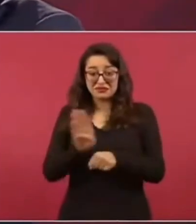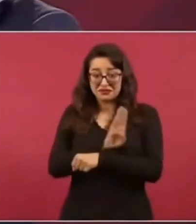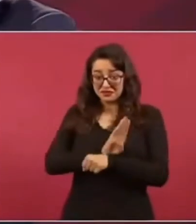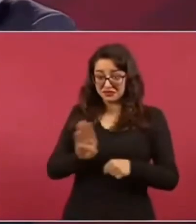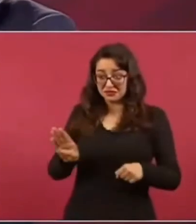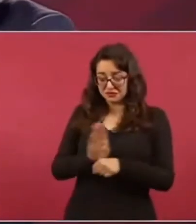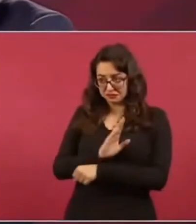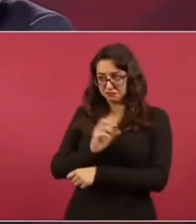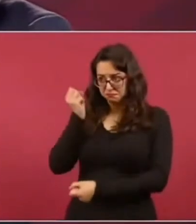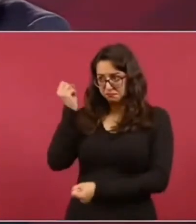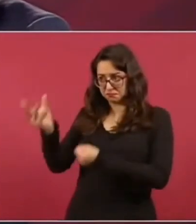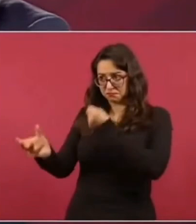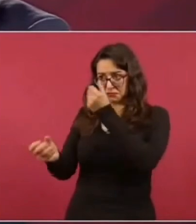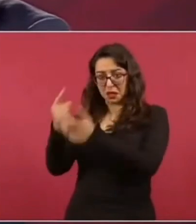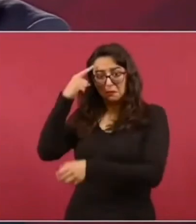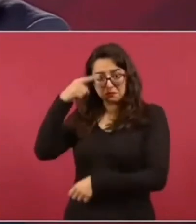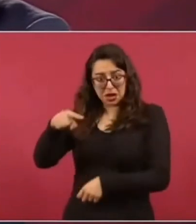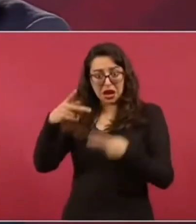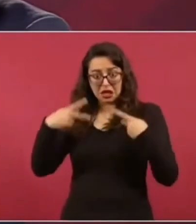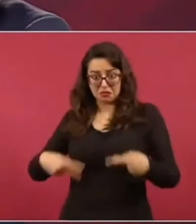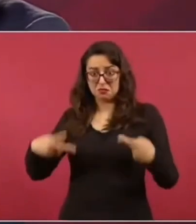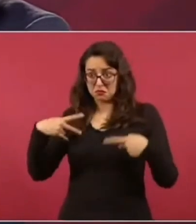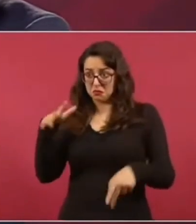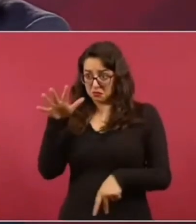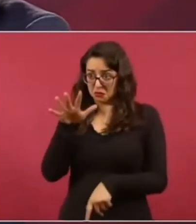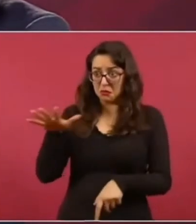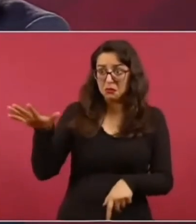proteger al pueblo,